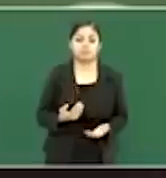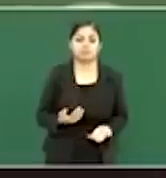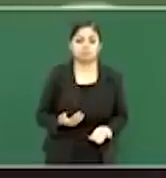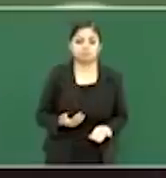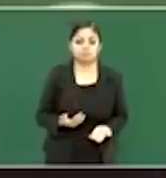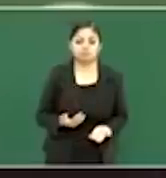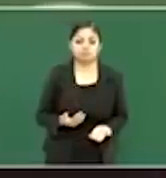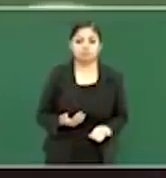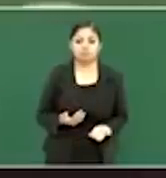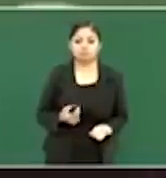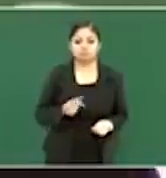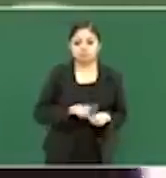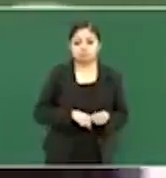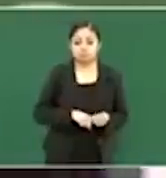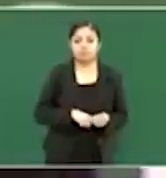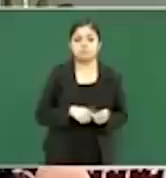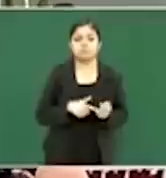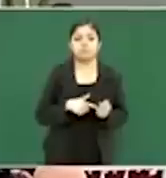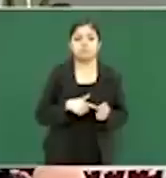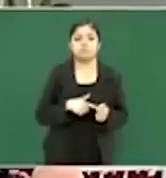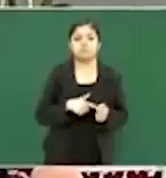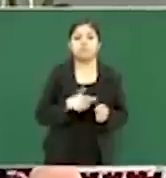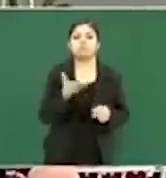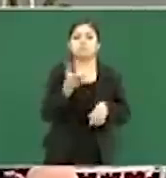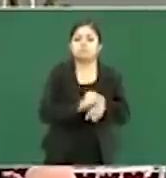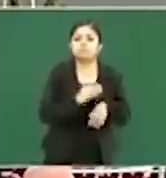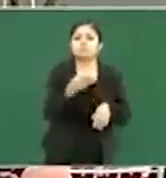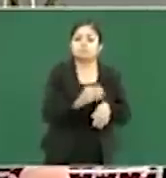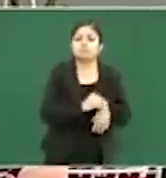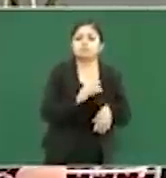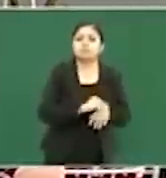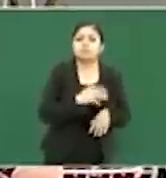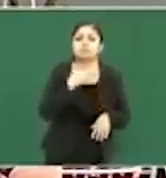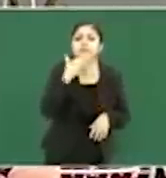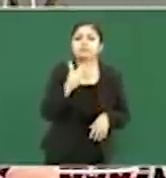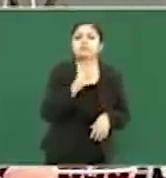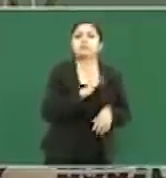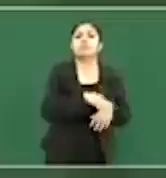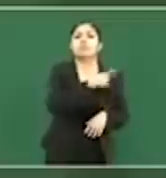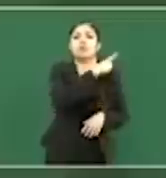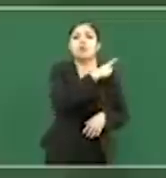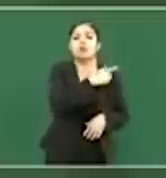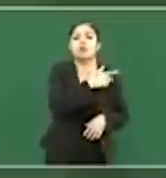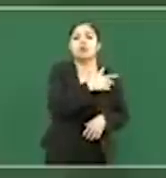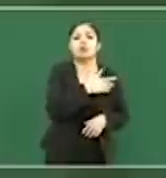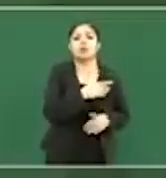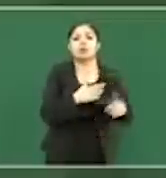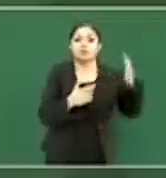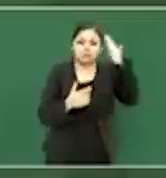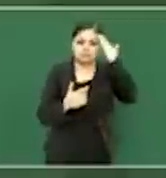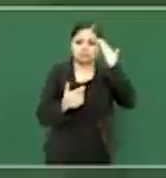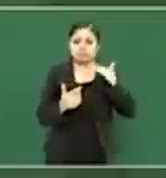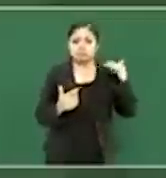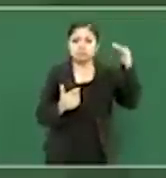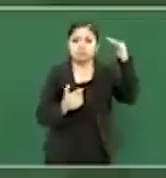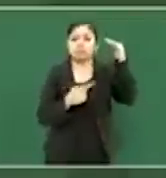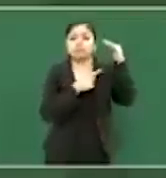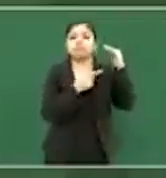el predominio de la corrupción es que se tolera arriba. No hay ningún